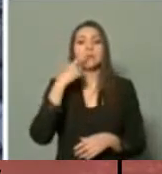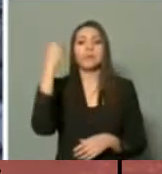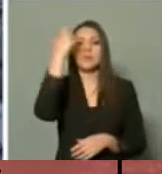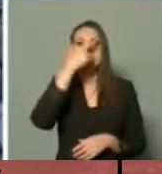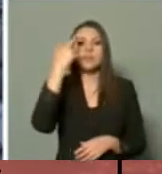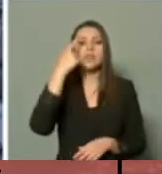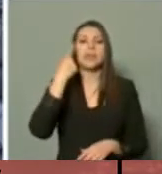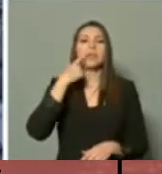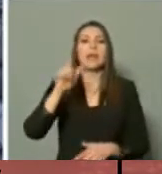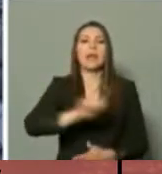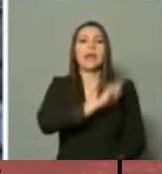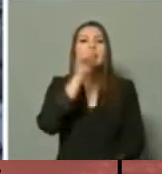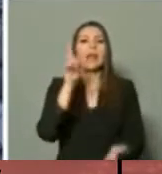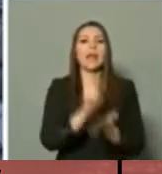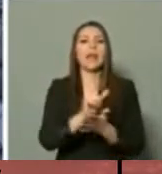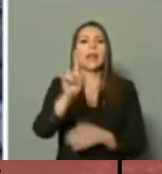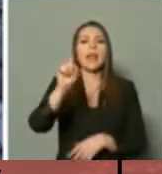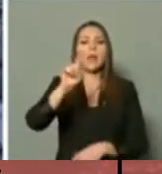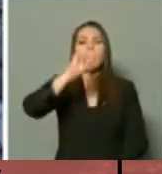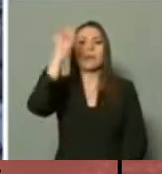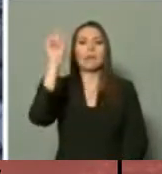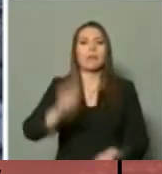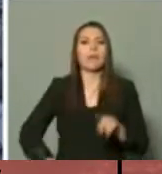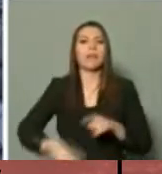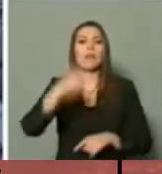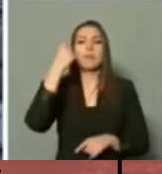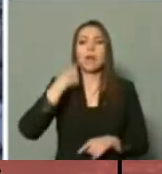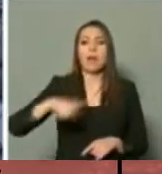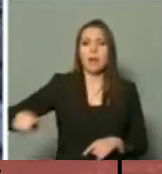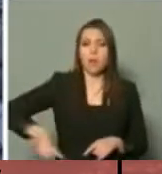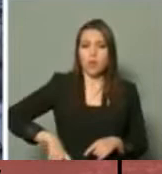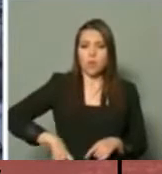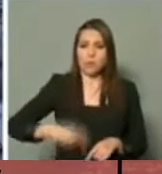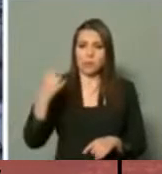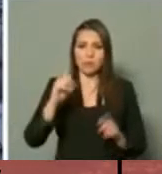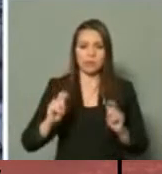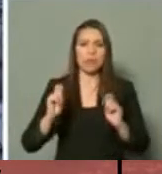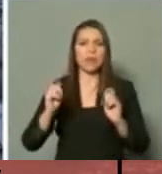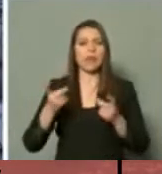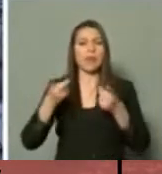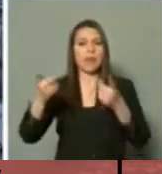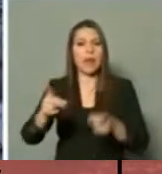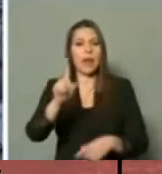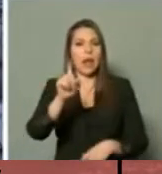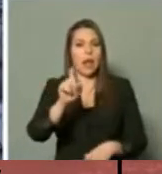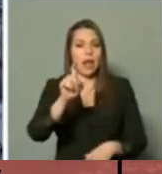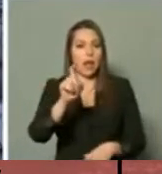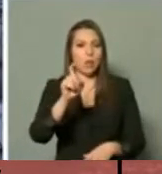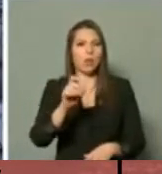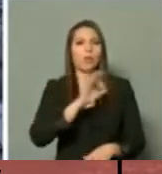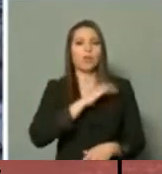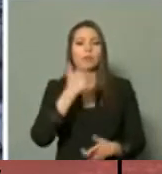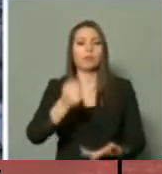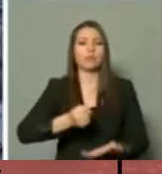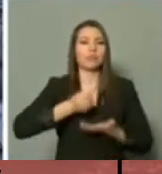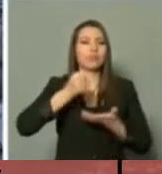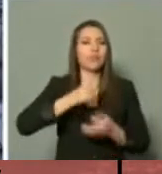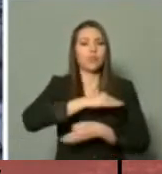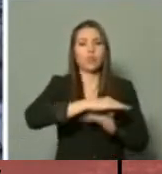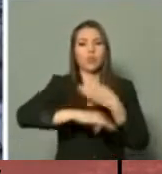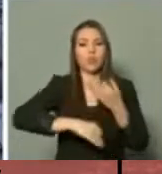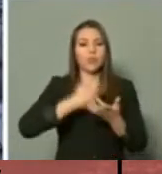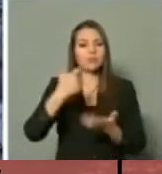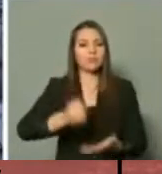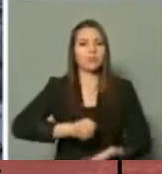Mancera, con la finalidad de obligar al gobierno que sea quien nos proporcione dicho servicio y e invierta todos sus